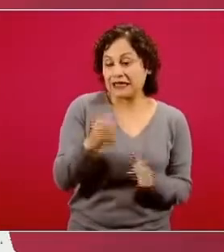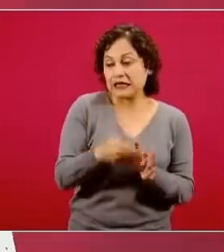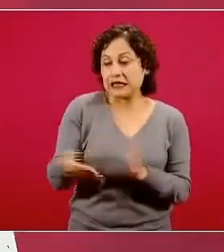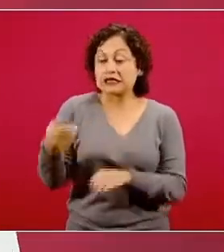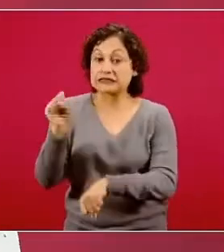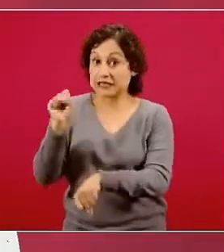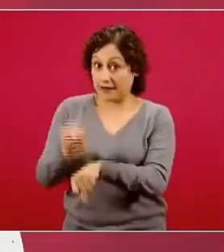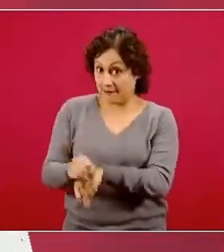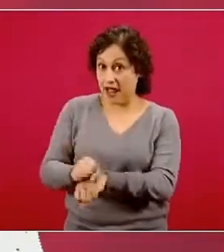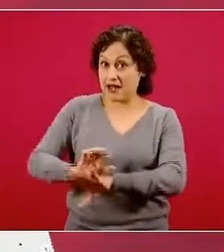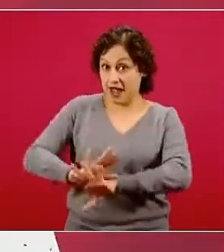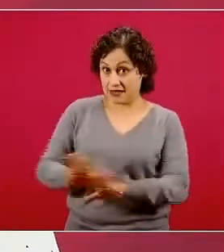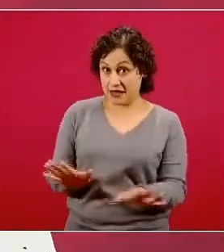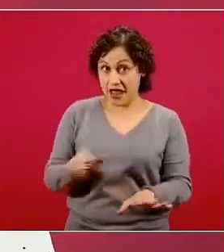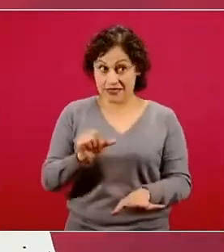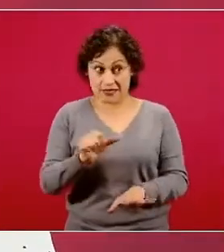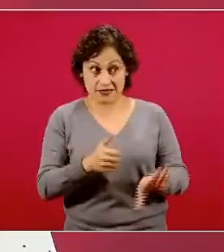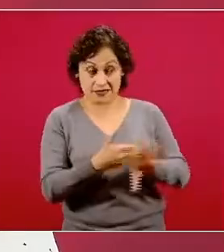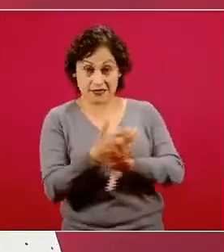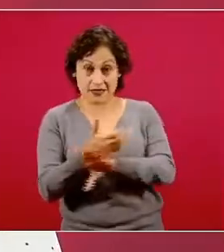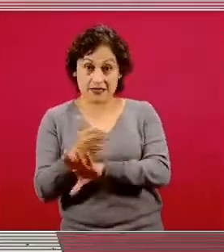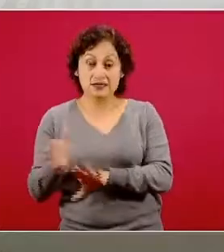semana no es